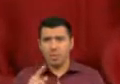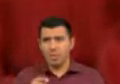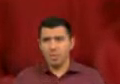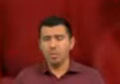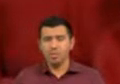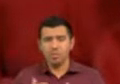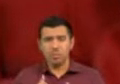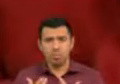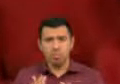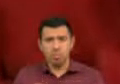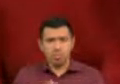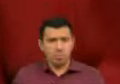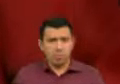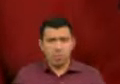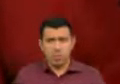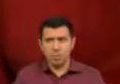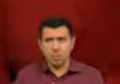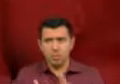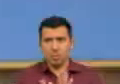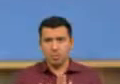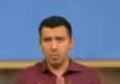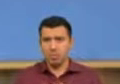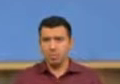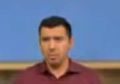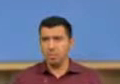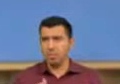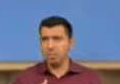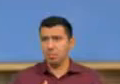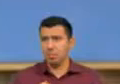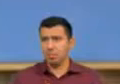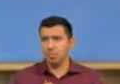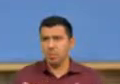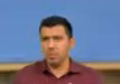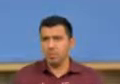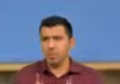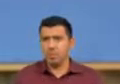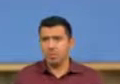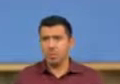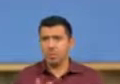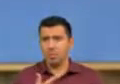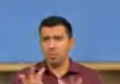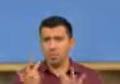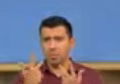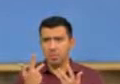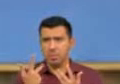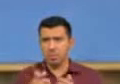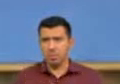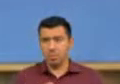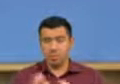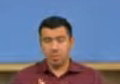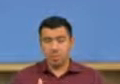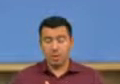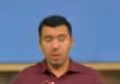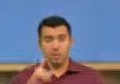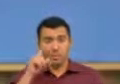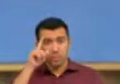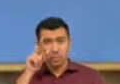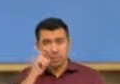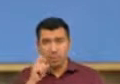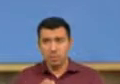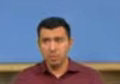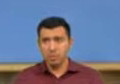trata de ser un ciudadano ejemplar es un estudiante que ha recibido clases celular sobre la sexualidad